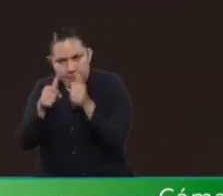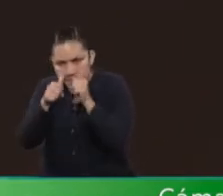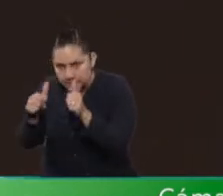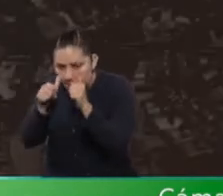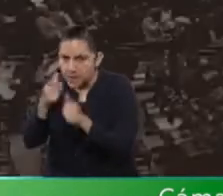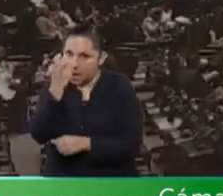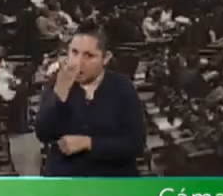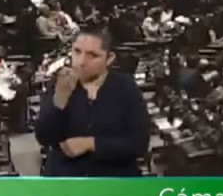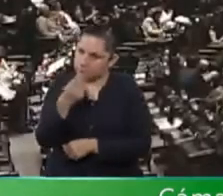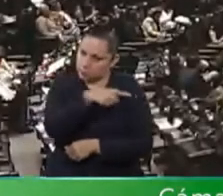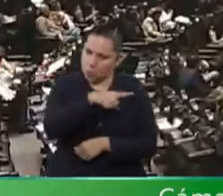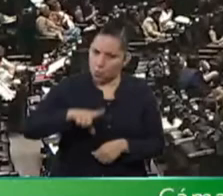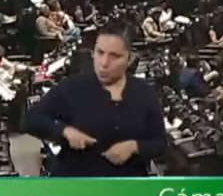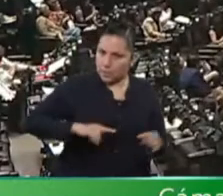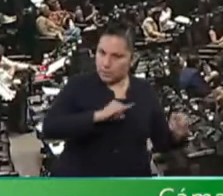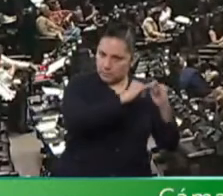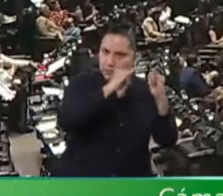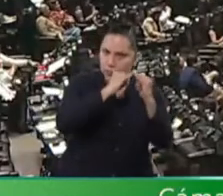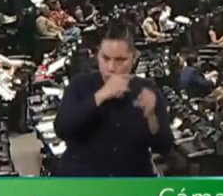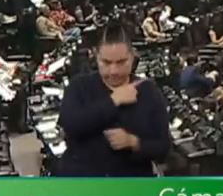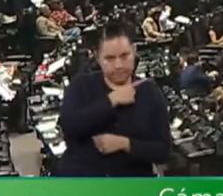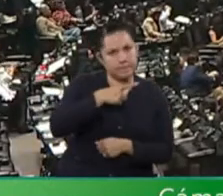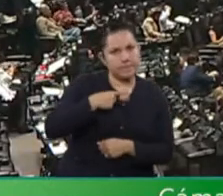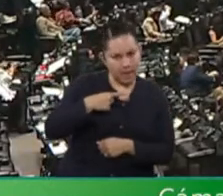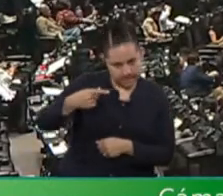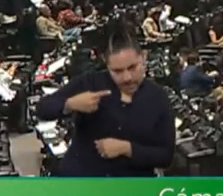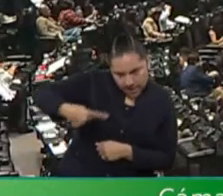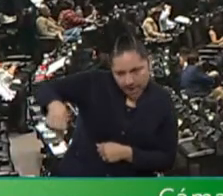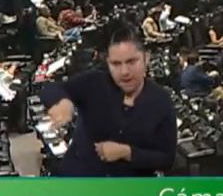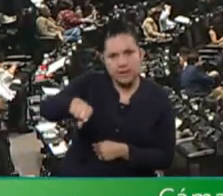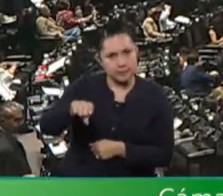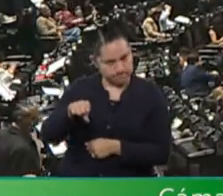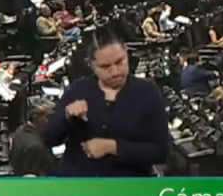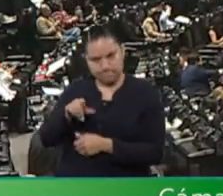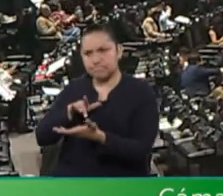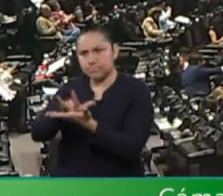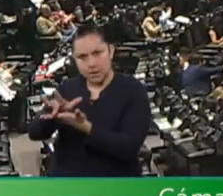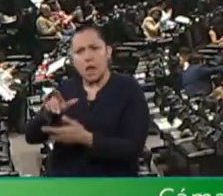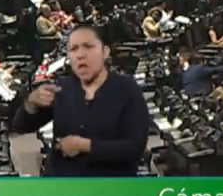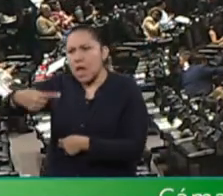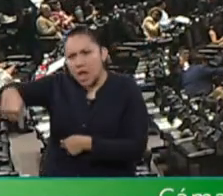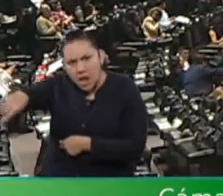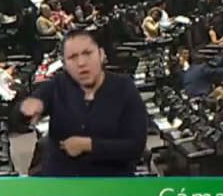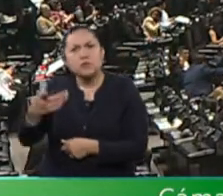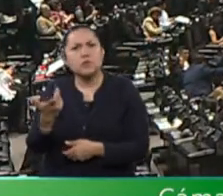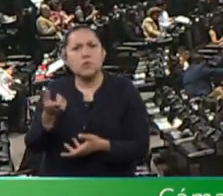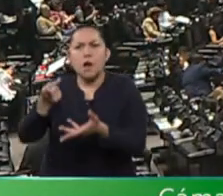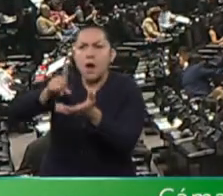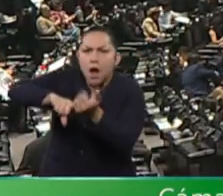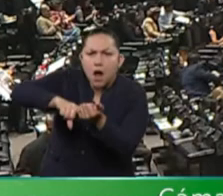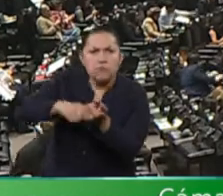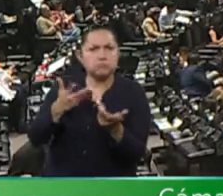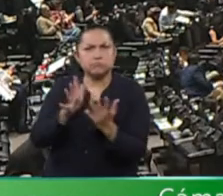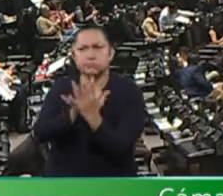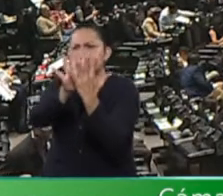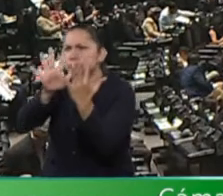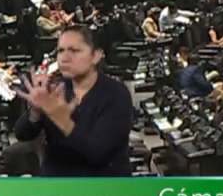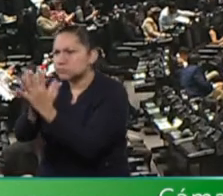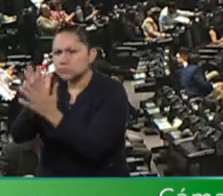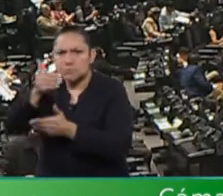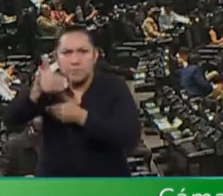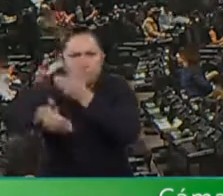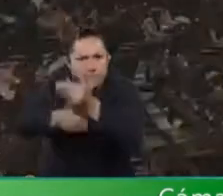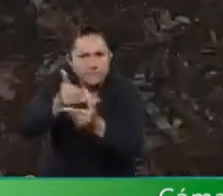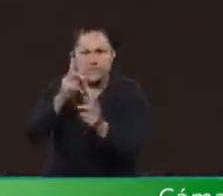que son productivos que ponen ejemplos de superación que enseñan en escuelas y que ganan medallas en el deporte Por